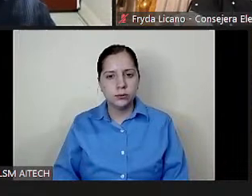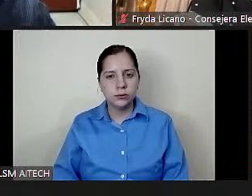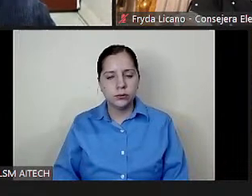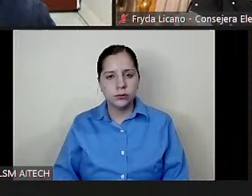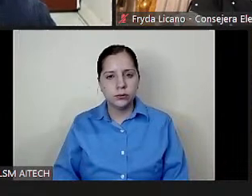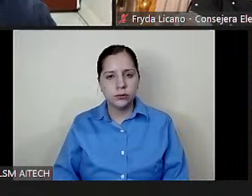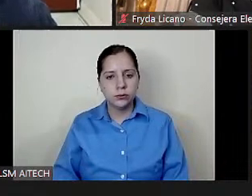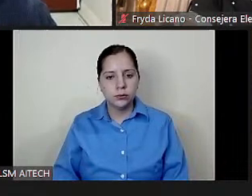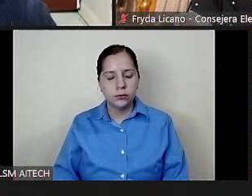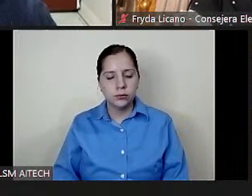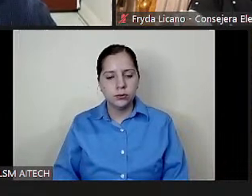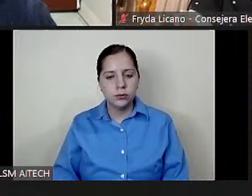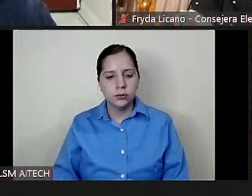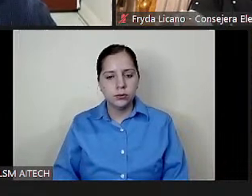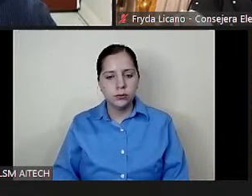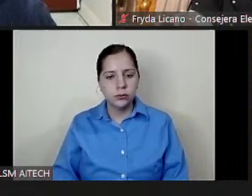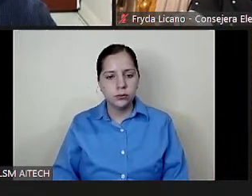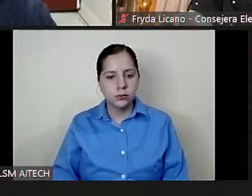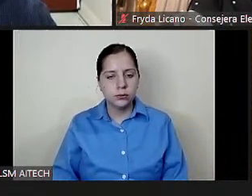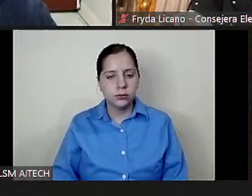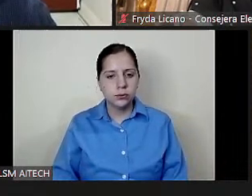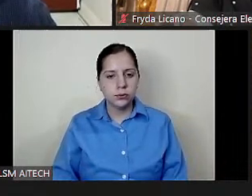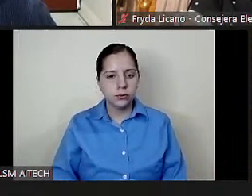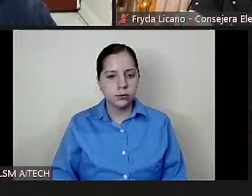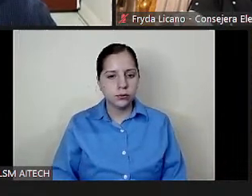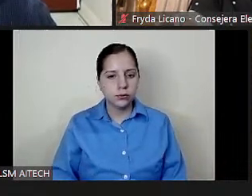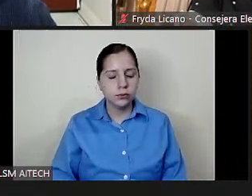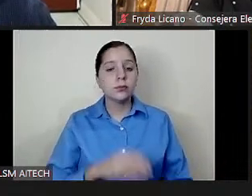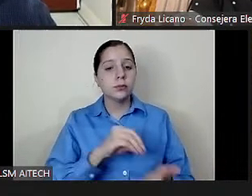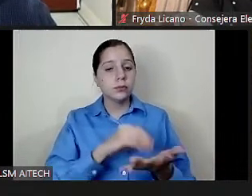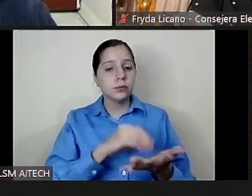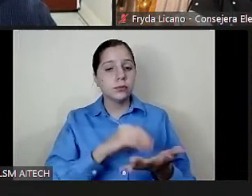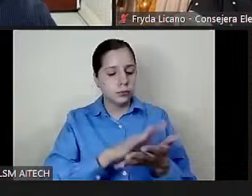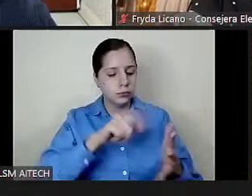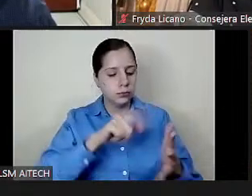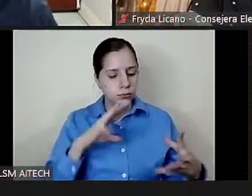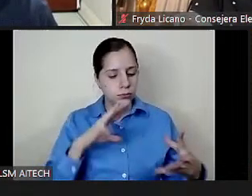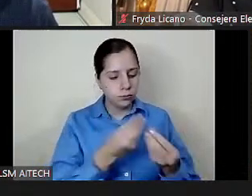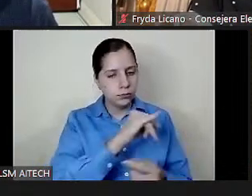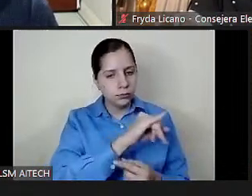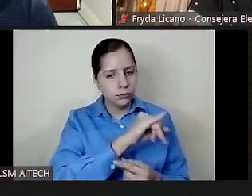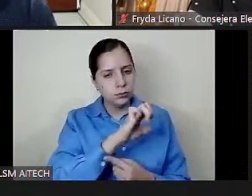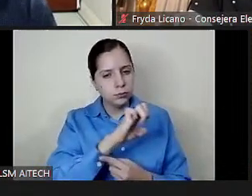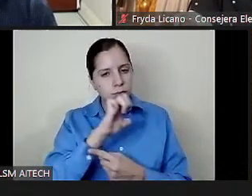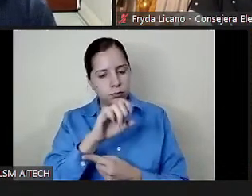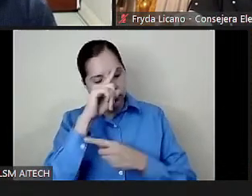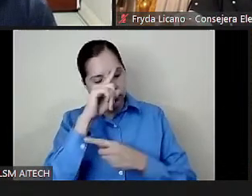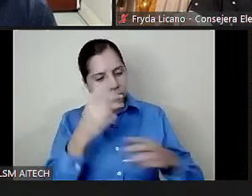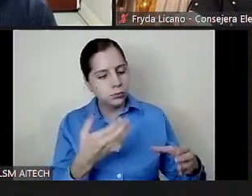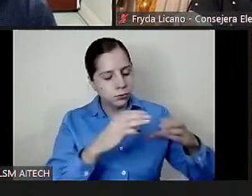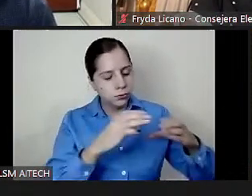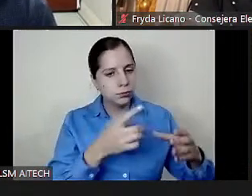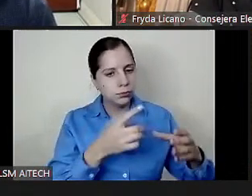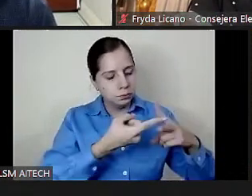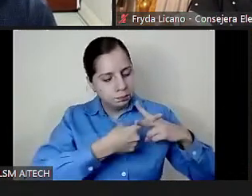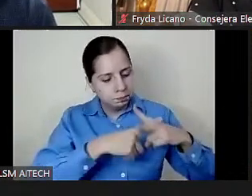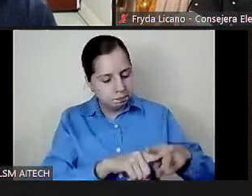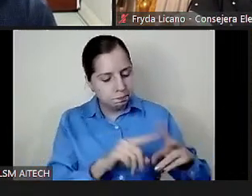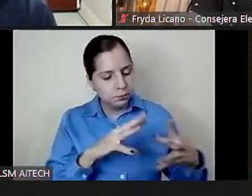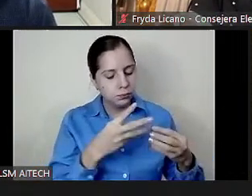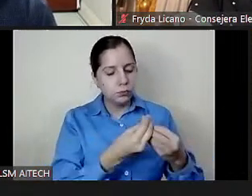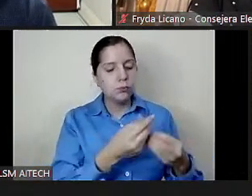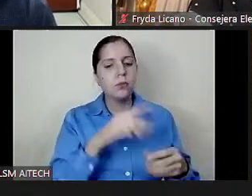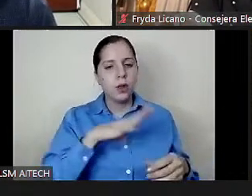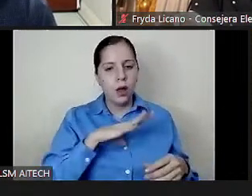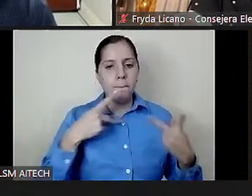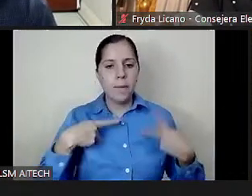Declaro formalmente instalada la 55ª sesión extraordinaria del Consejo Estatal del Instituto Estatal Electoral de Chihuahua por existir el quórum